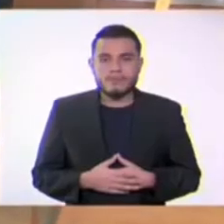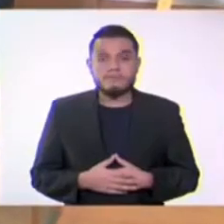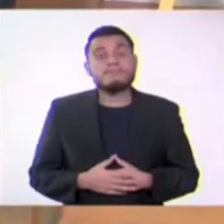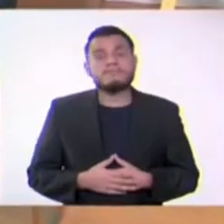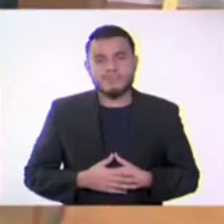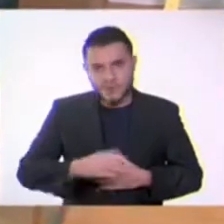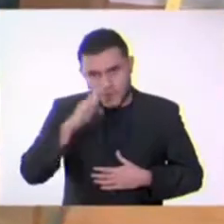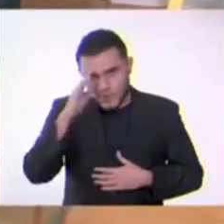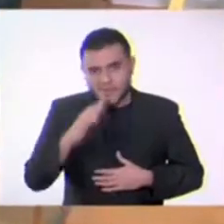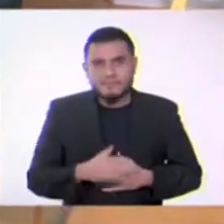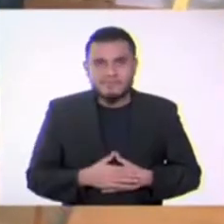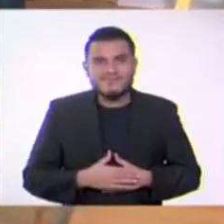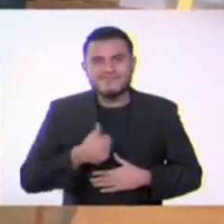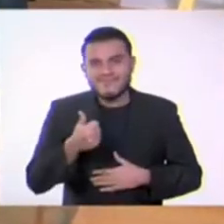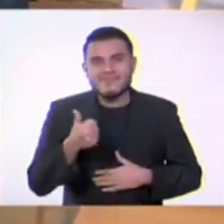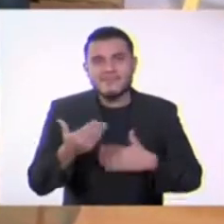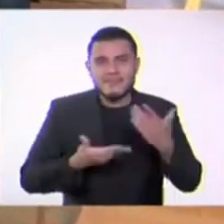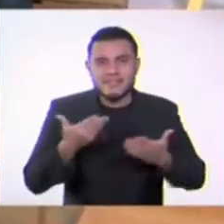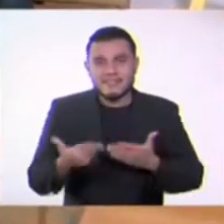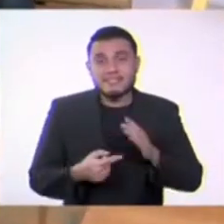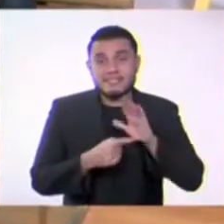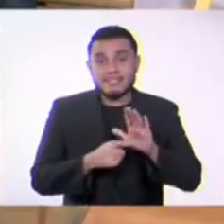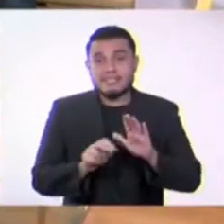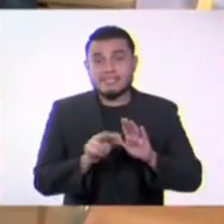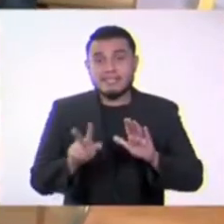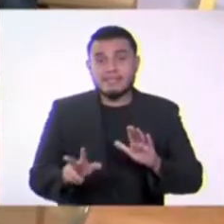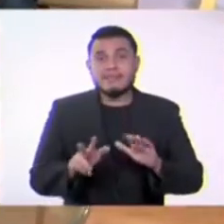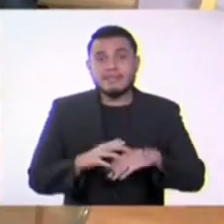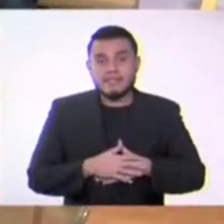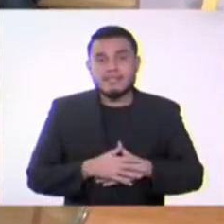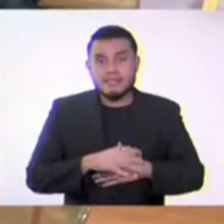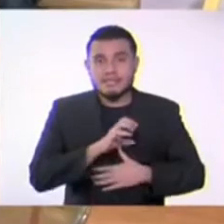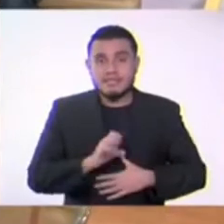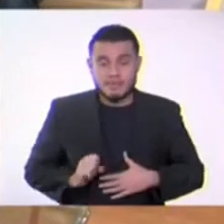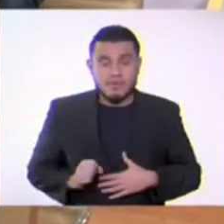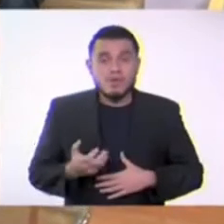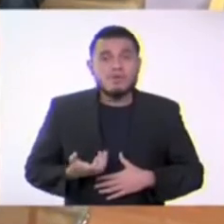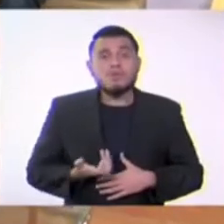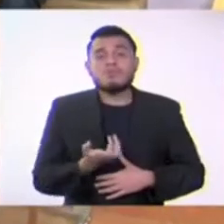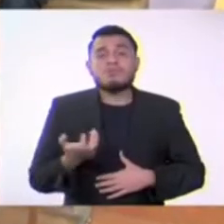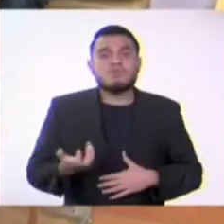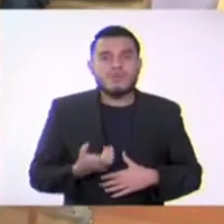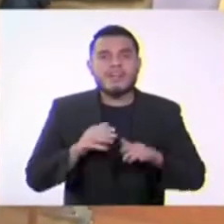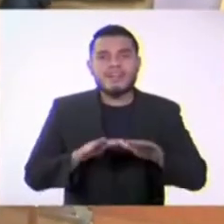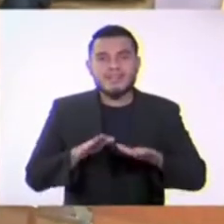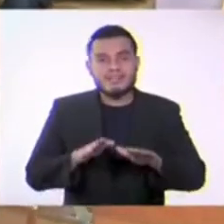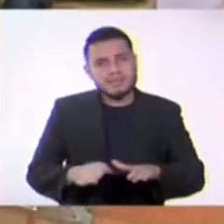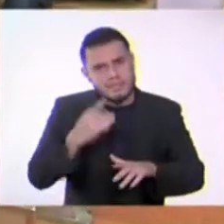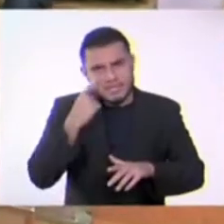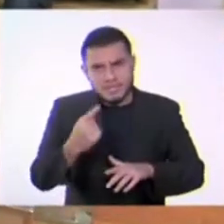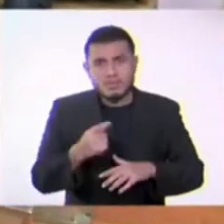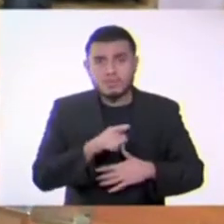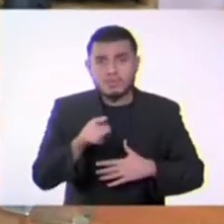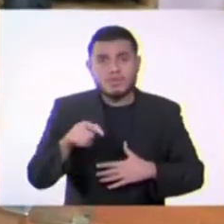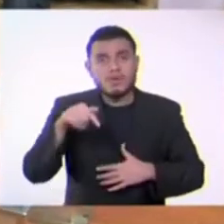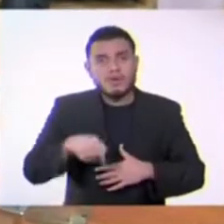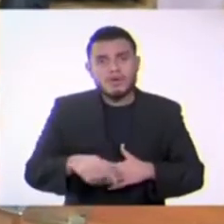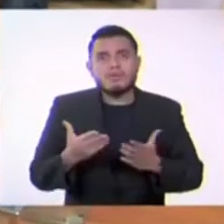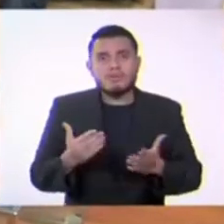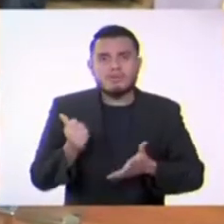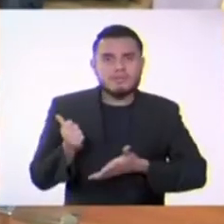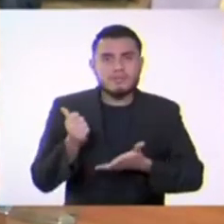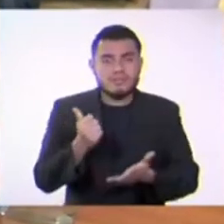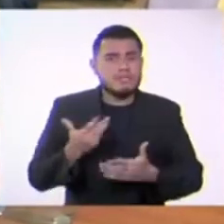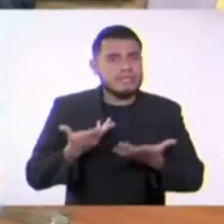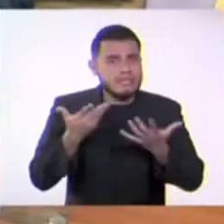Hola, bienvenidos desde los estudios de televisión de El Salvador. Agradecemos la sintonía con la cual nos están premiando, ya sea a través